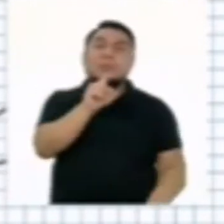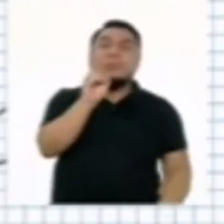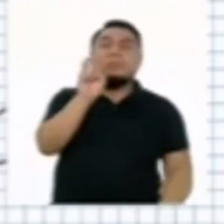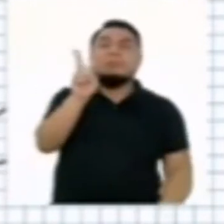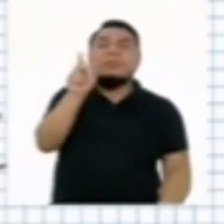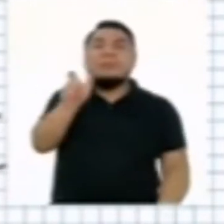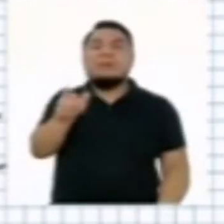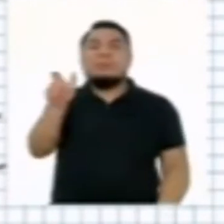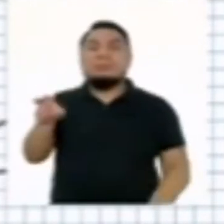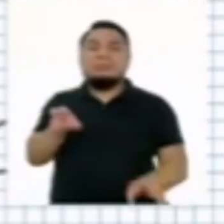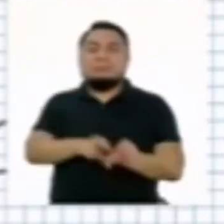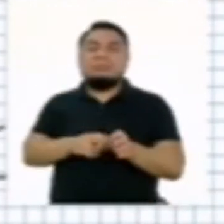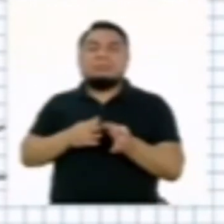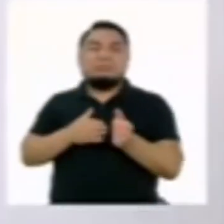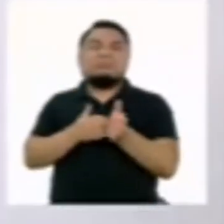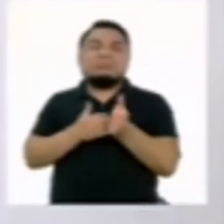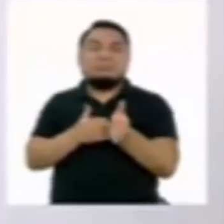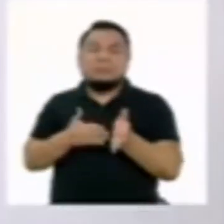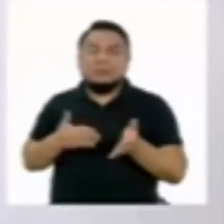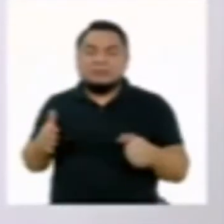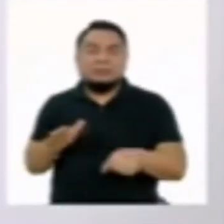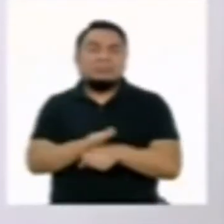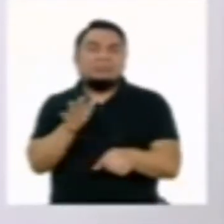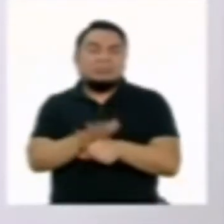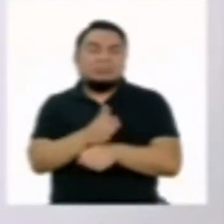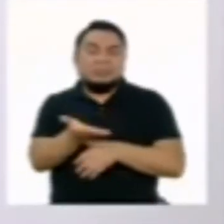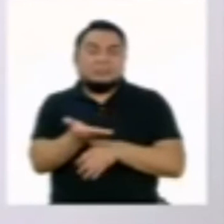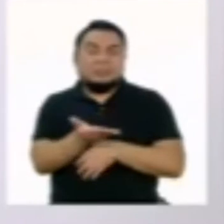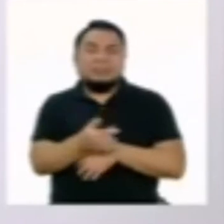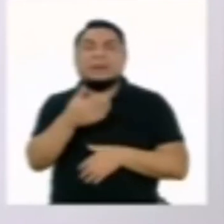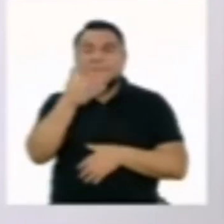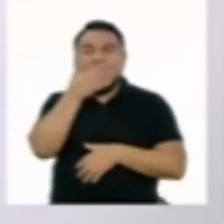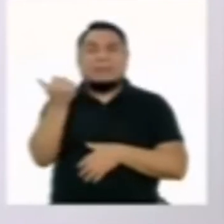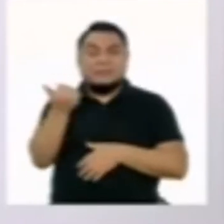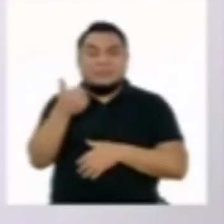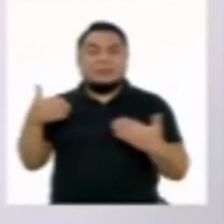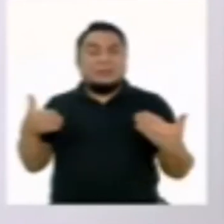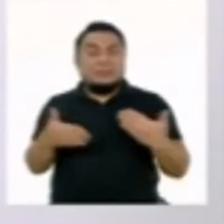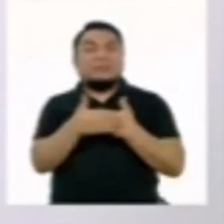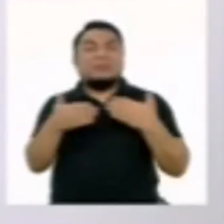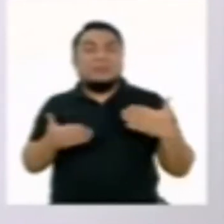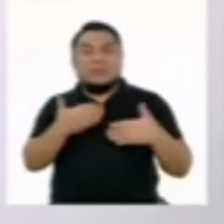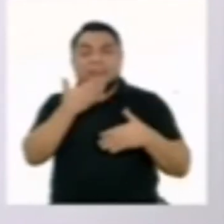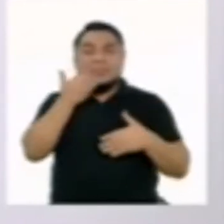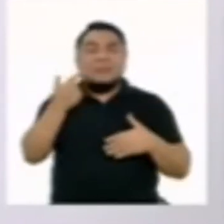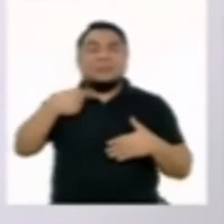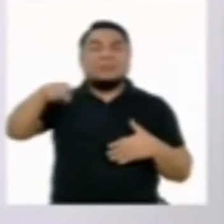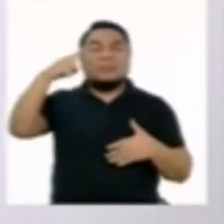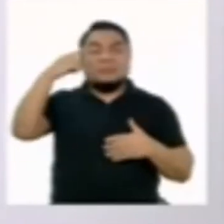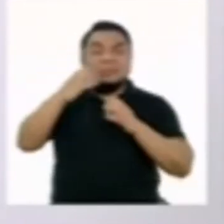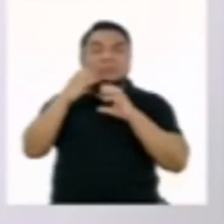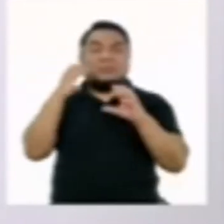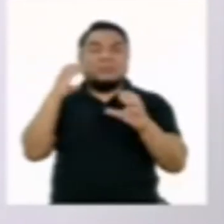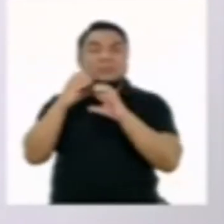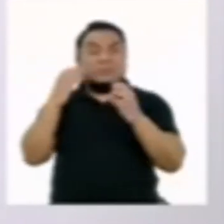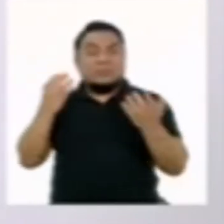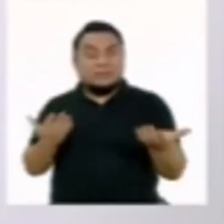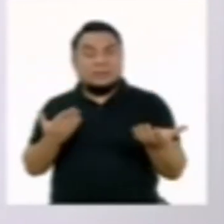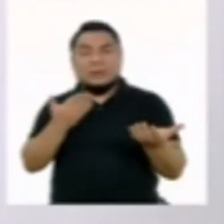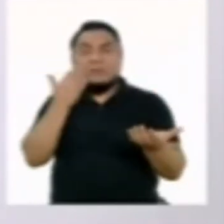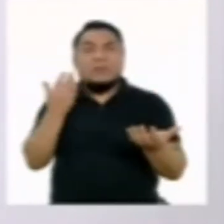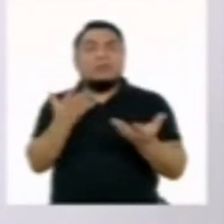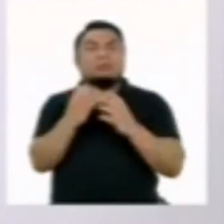2 personas, saturando las vías. Piensen en cuánto mejoraría el tránsito si tuviéramos una oferta de transporte